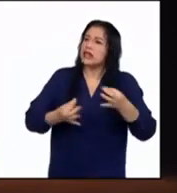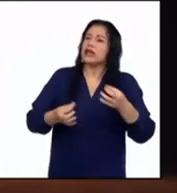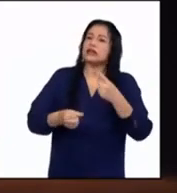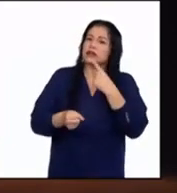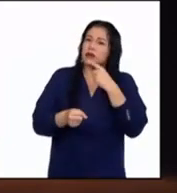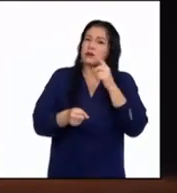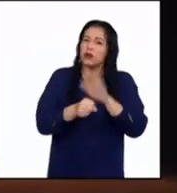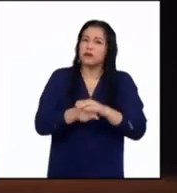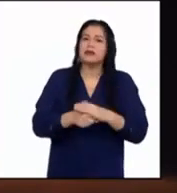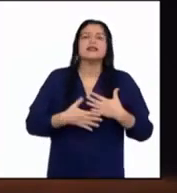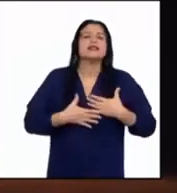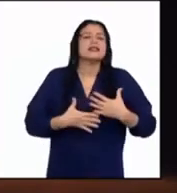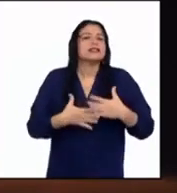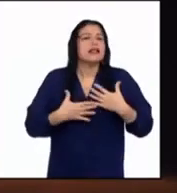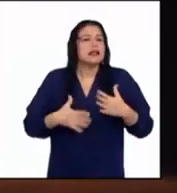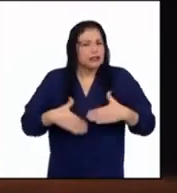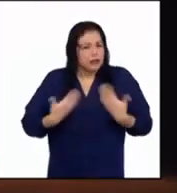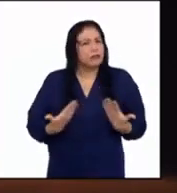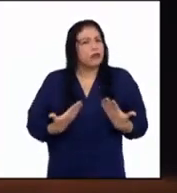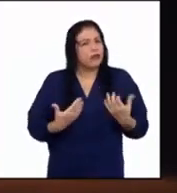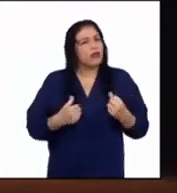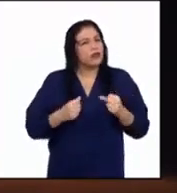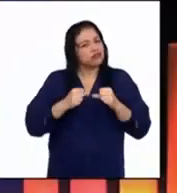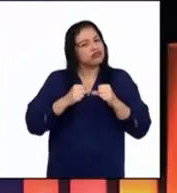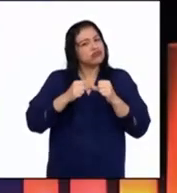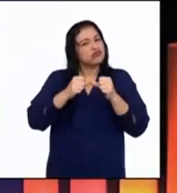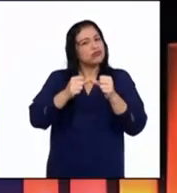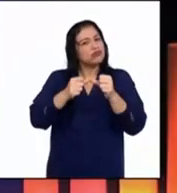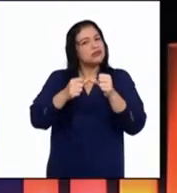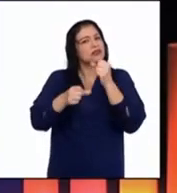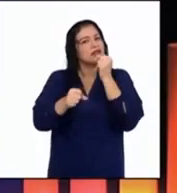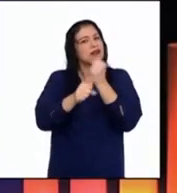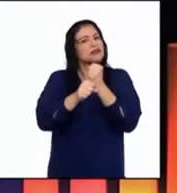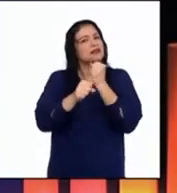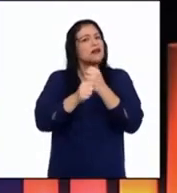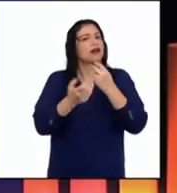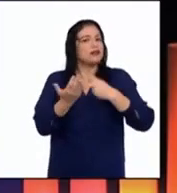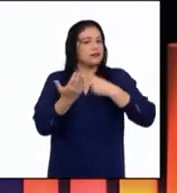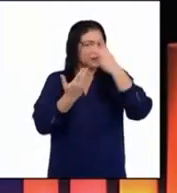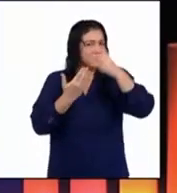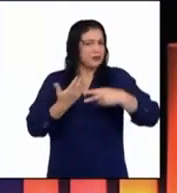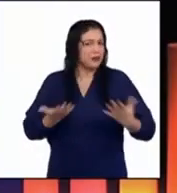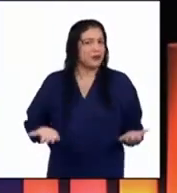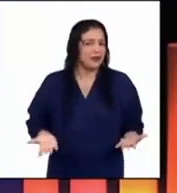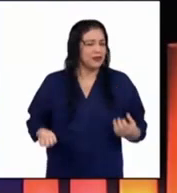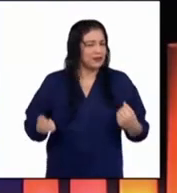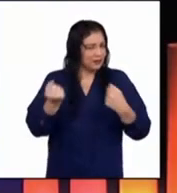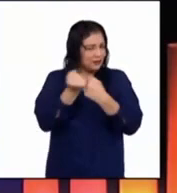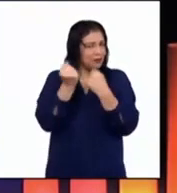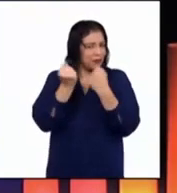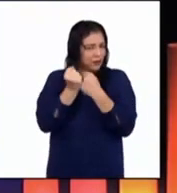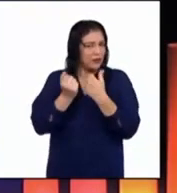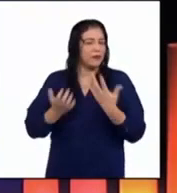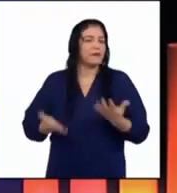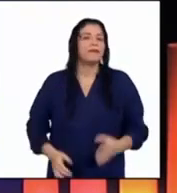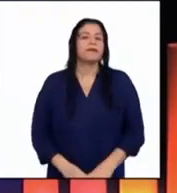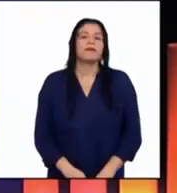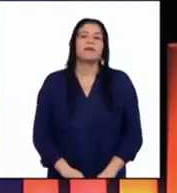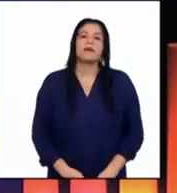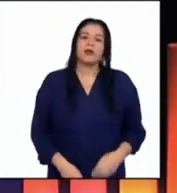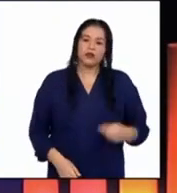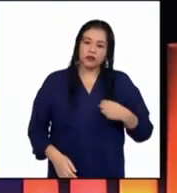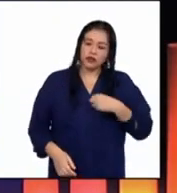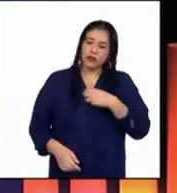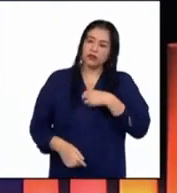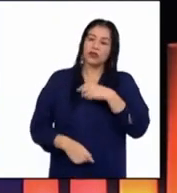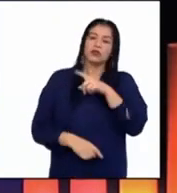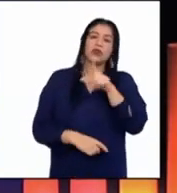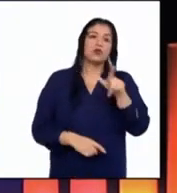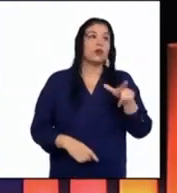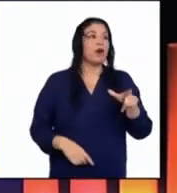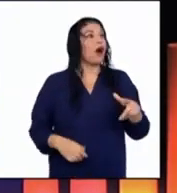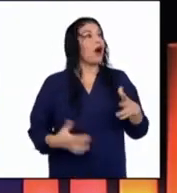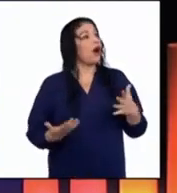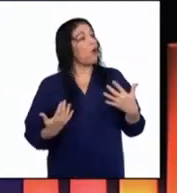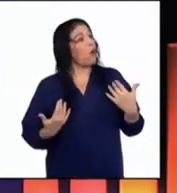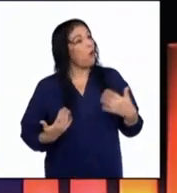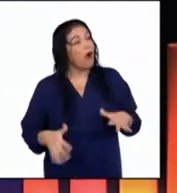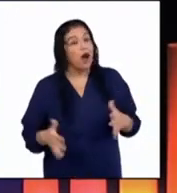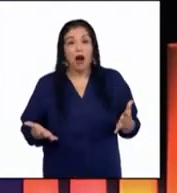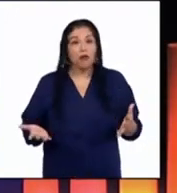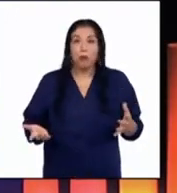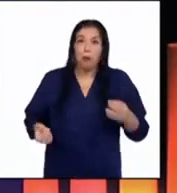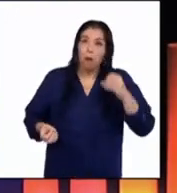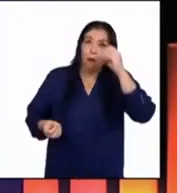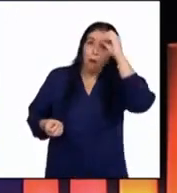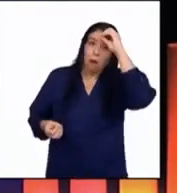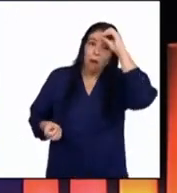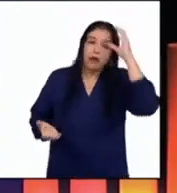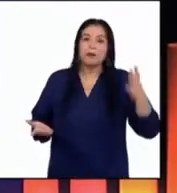compromiso y la pasión por querer continuar con sus proyectos. Y entonces Para nosotros esto fue algo que no estábamos esperando